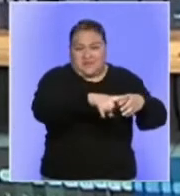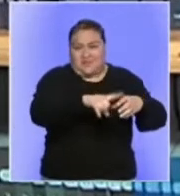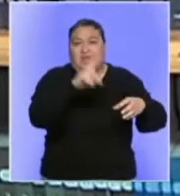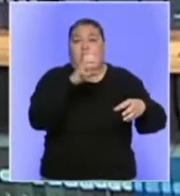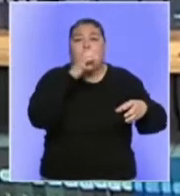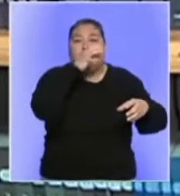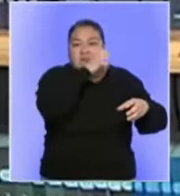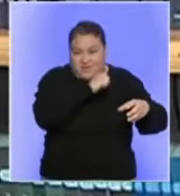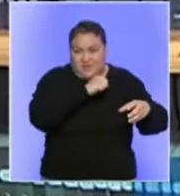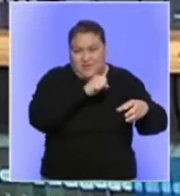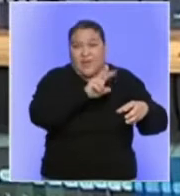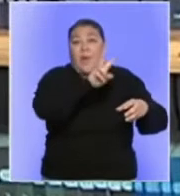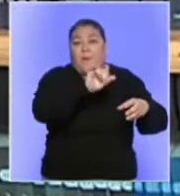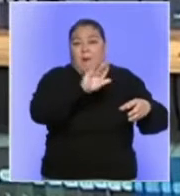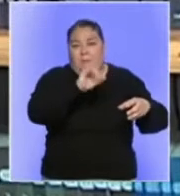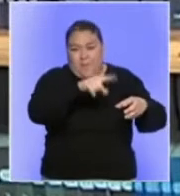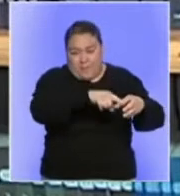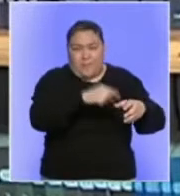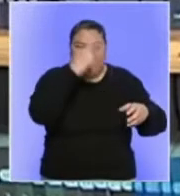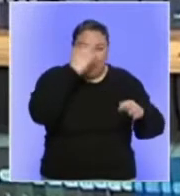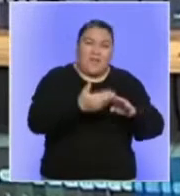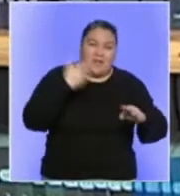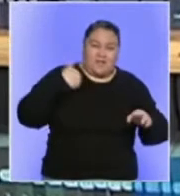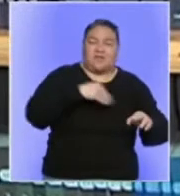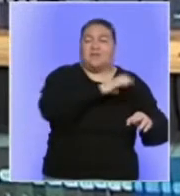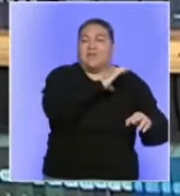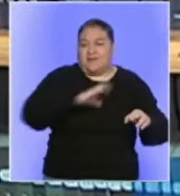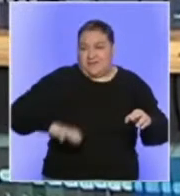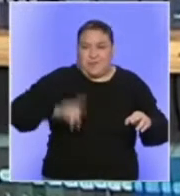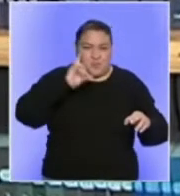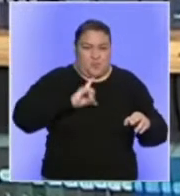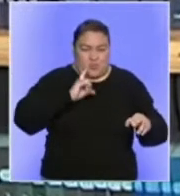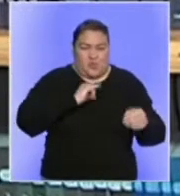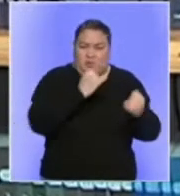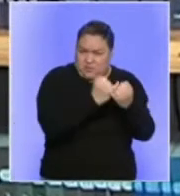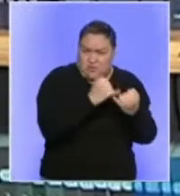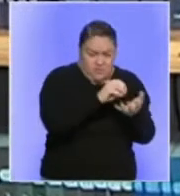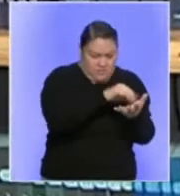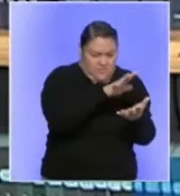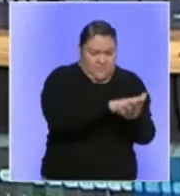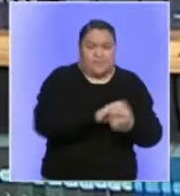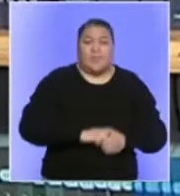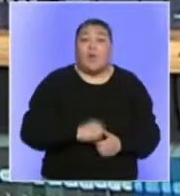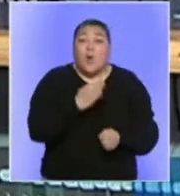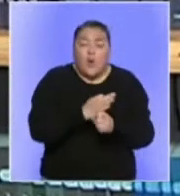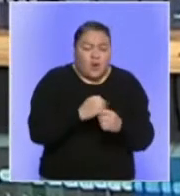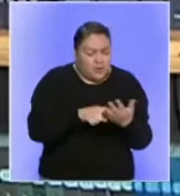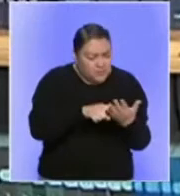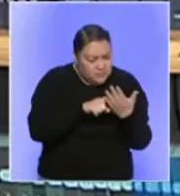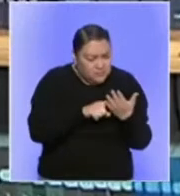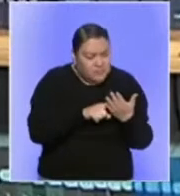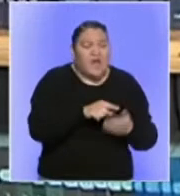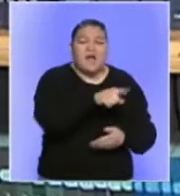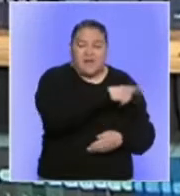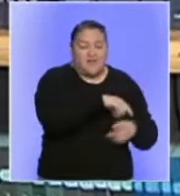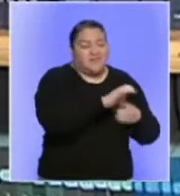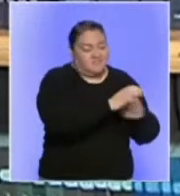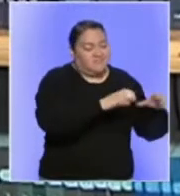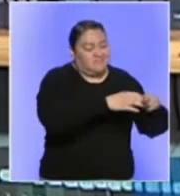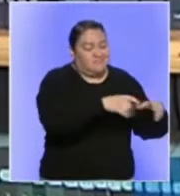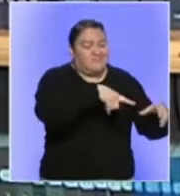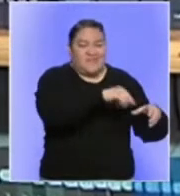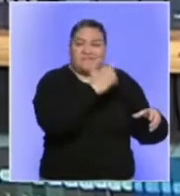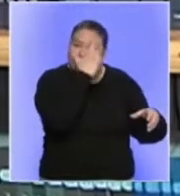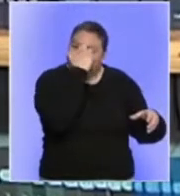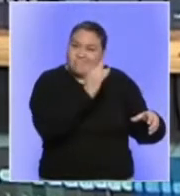así como de su entonces candidata a gobernadora el proyecto considera que debe confirmarse la resolución puesto que